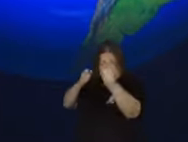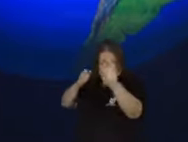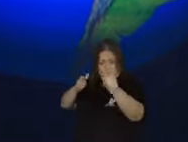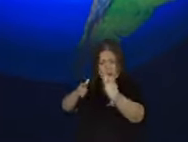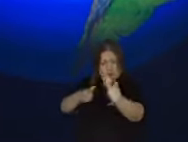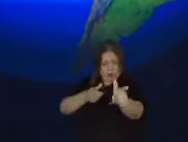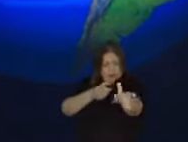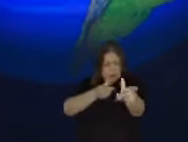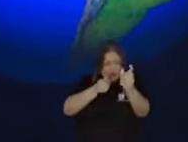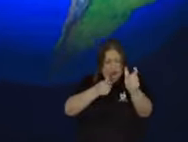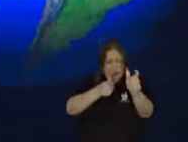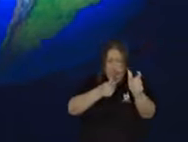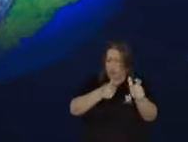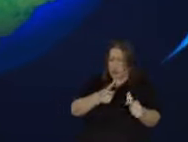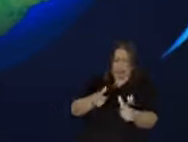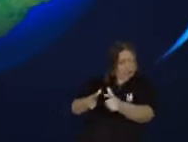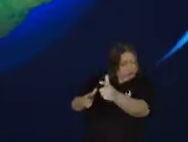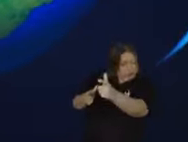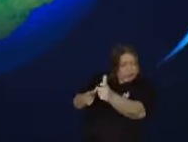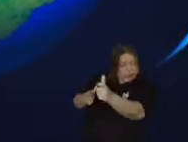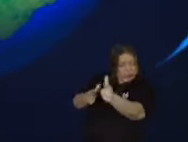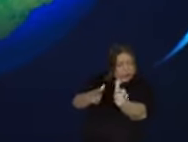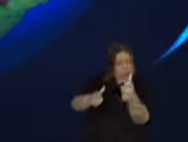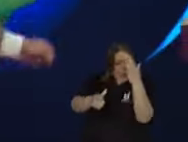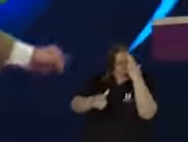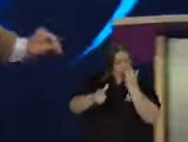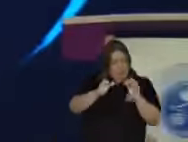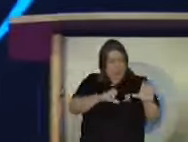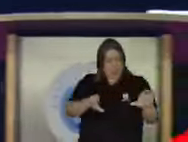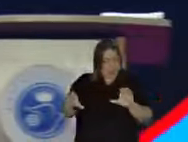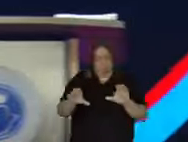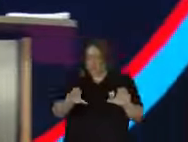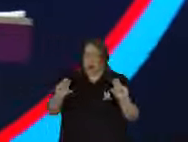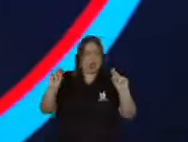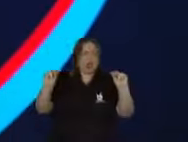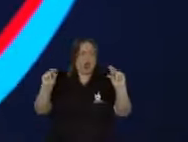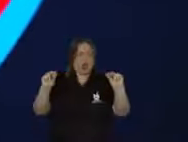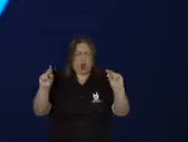Contra este por lo que dijo, contra el otro por lo que hizo, por lo que no hizo.